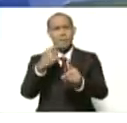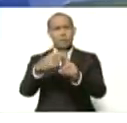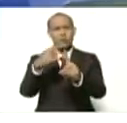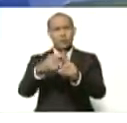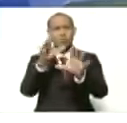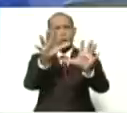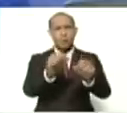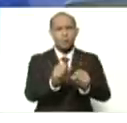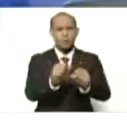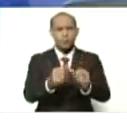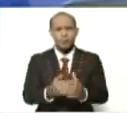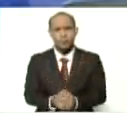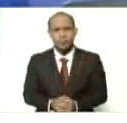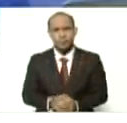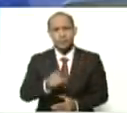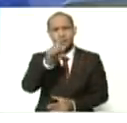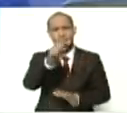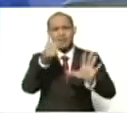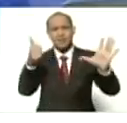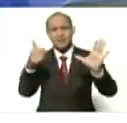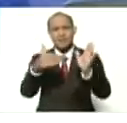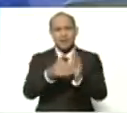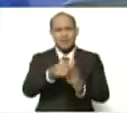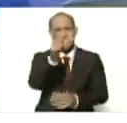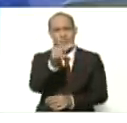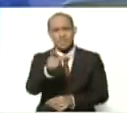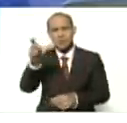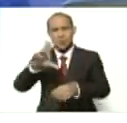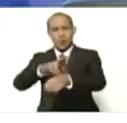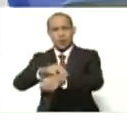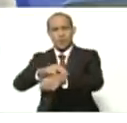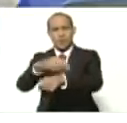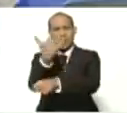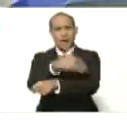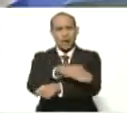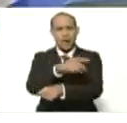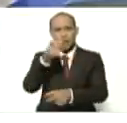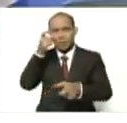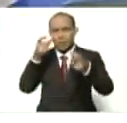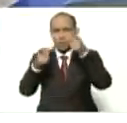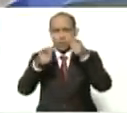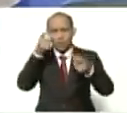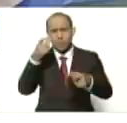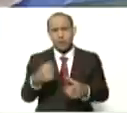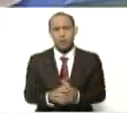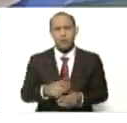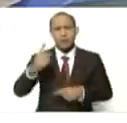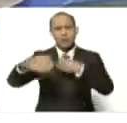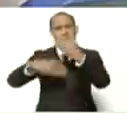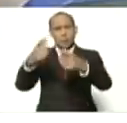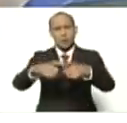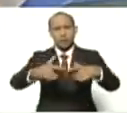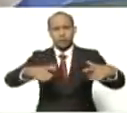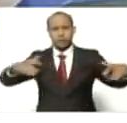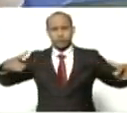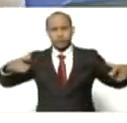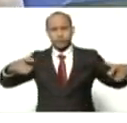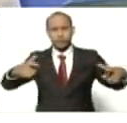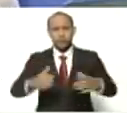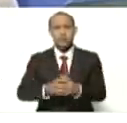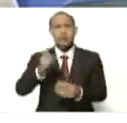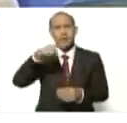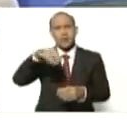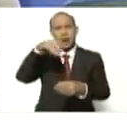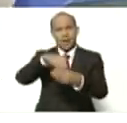llegamos a tener 16.000 brigadas médicas luego con el aumento de los casos tuvimos que poner médicos en los